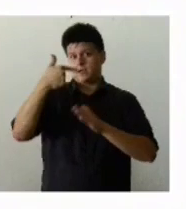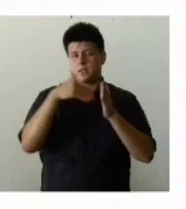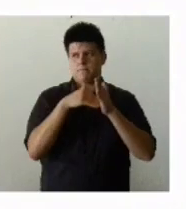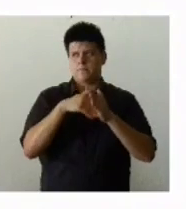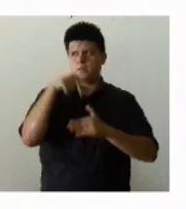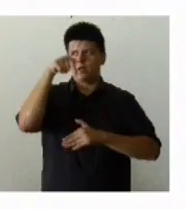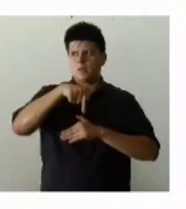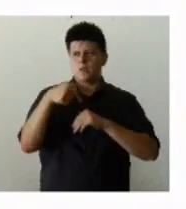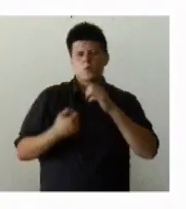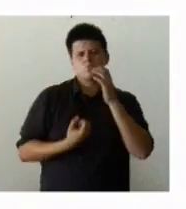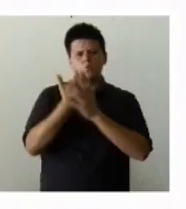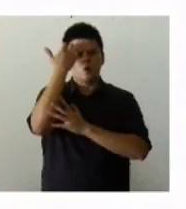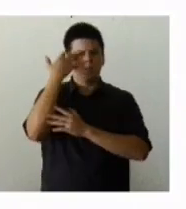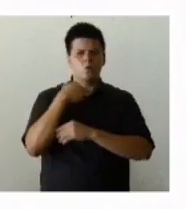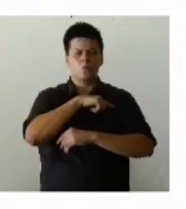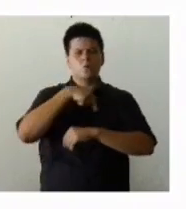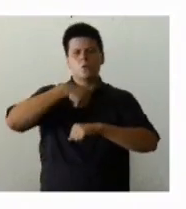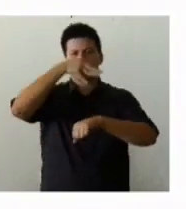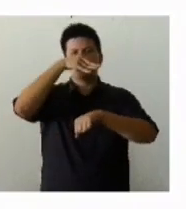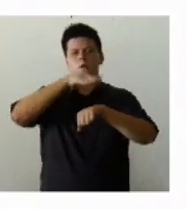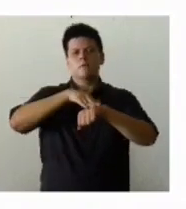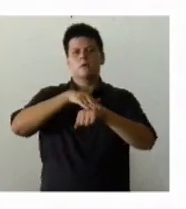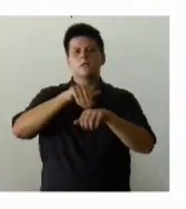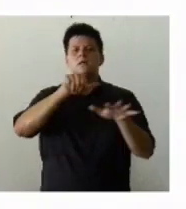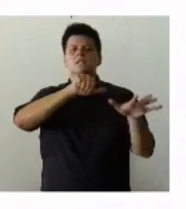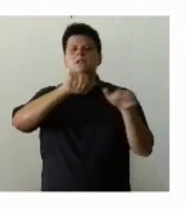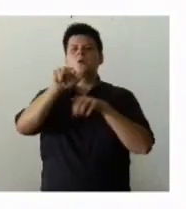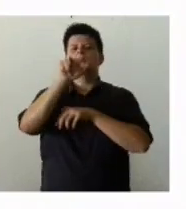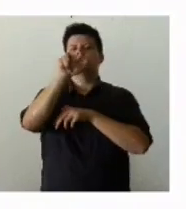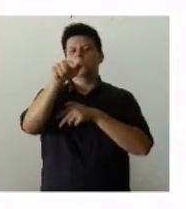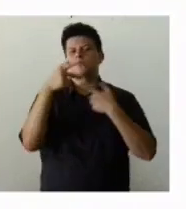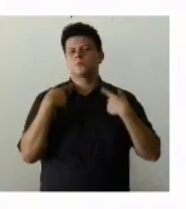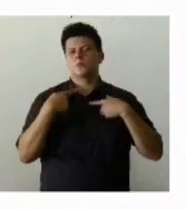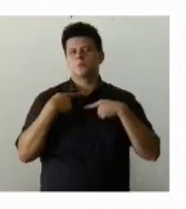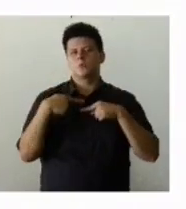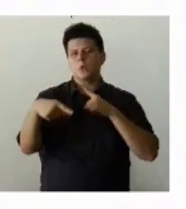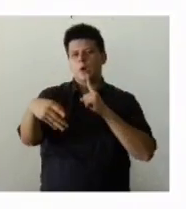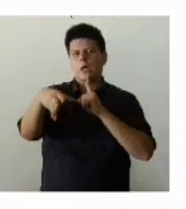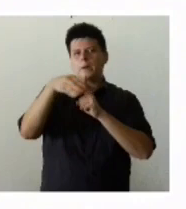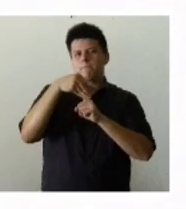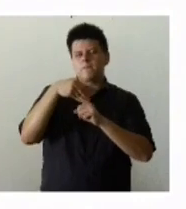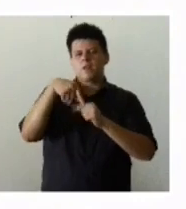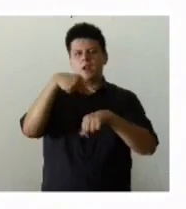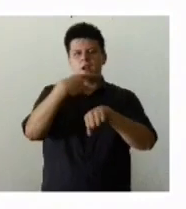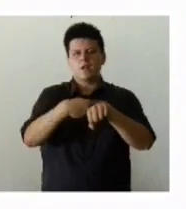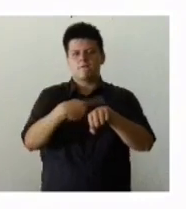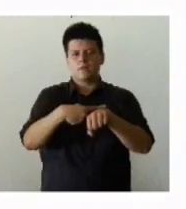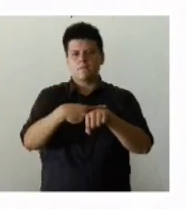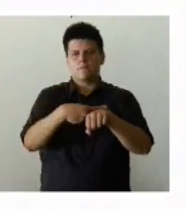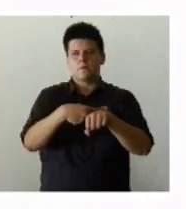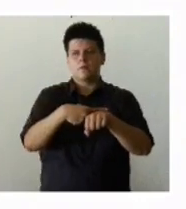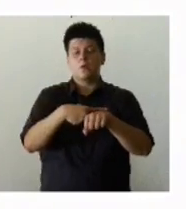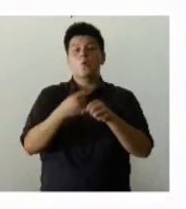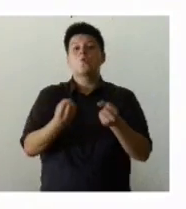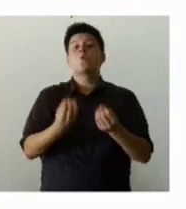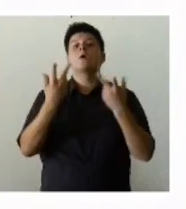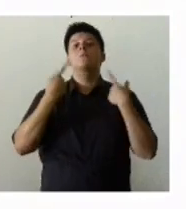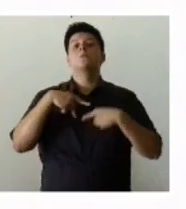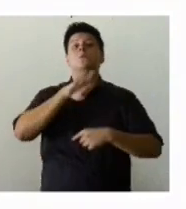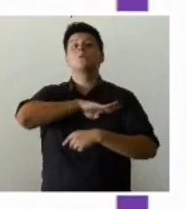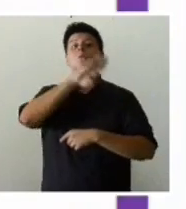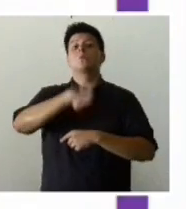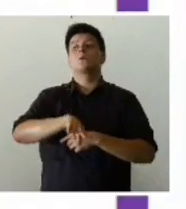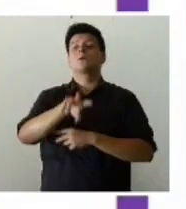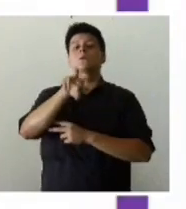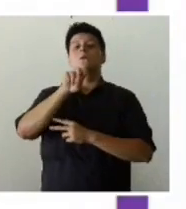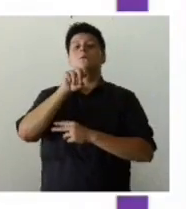En nuestro estado hoy reportamos 618 pacientes con esta enfermedad y 36 defunciones.